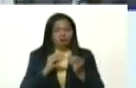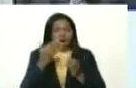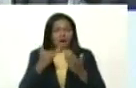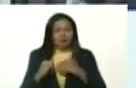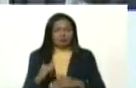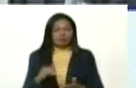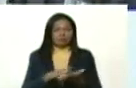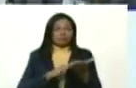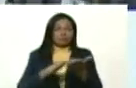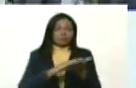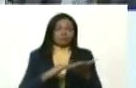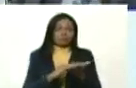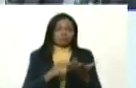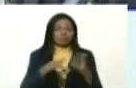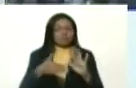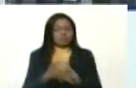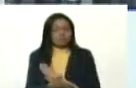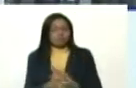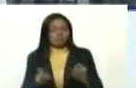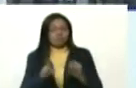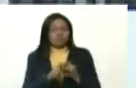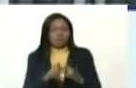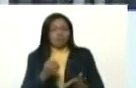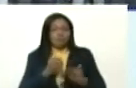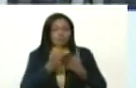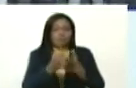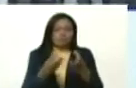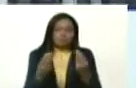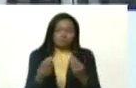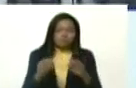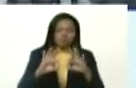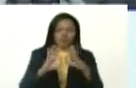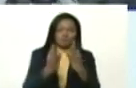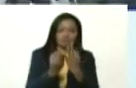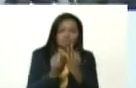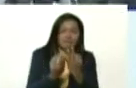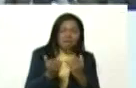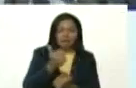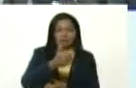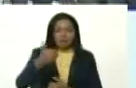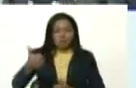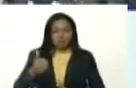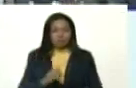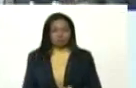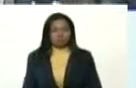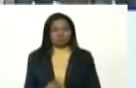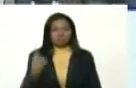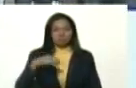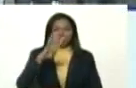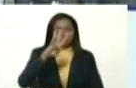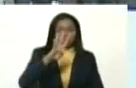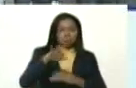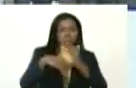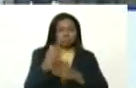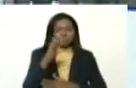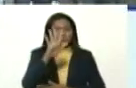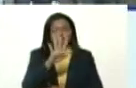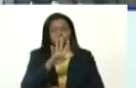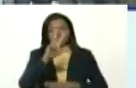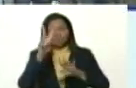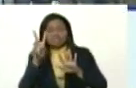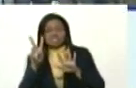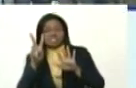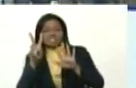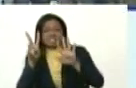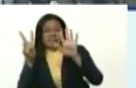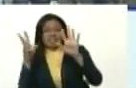mejorarlo, pero esto va a ayudar mucho, sobre todo a las familias grandes, que tienen 4, 5, 6, 7.